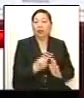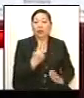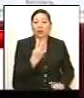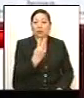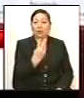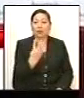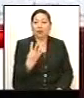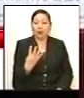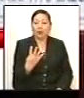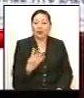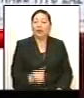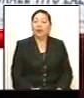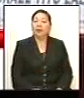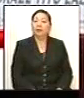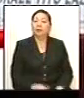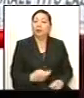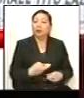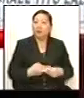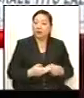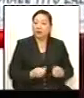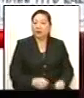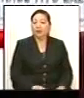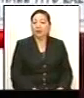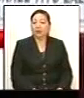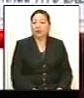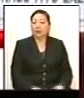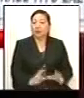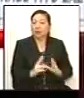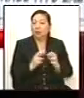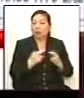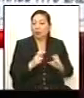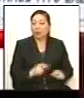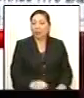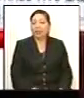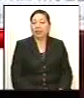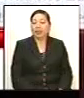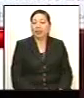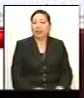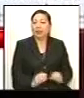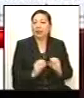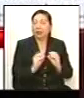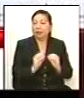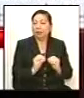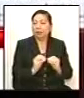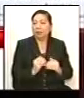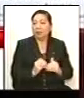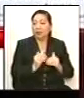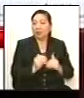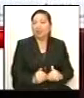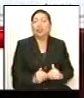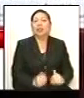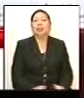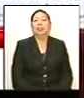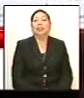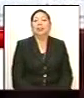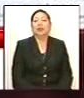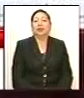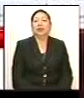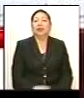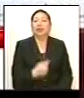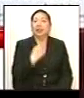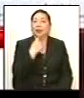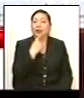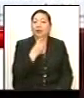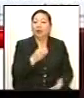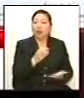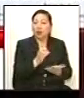1224 establece que los proyectos bajo la modalidad asociación público-privada se otorgan por un plazo de vigencia indicado en